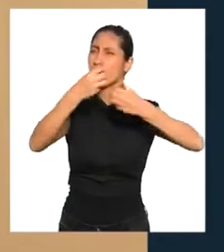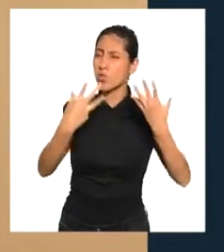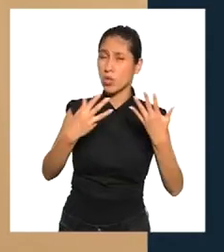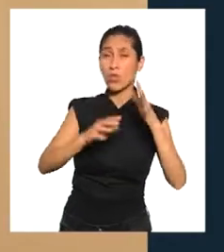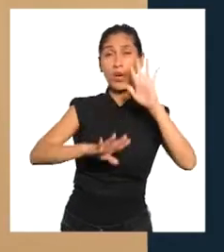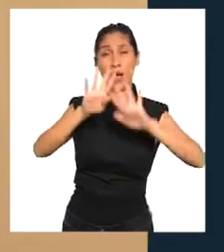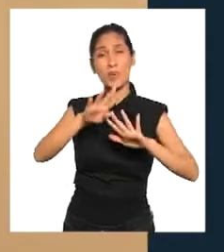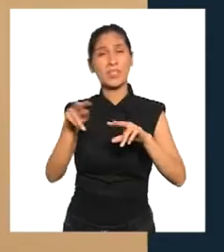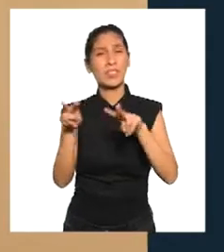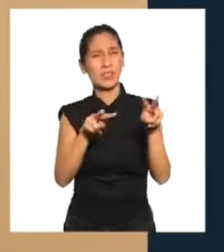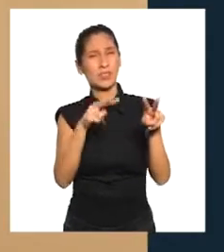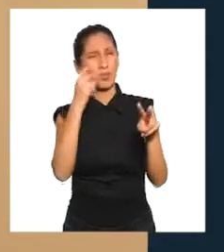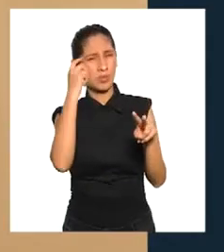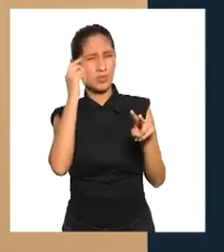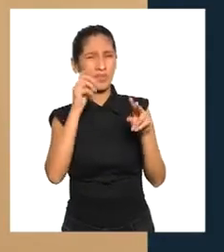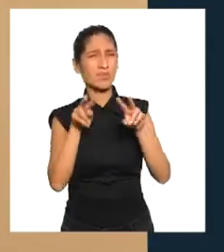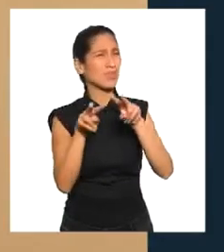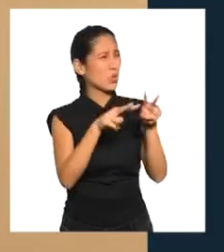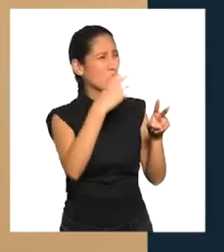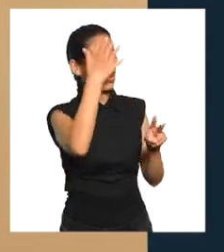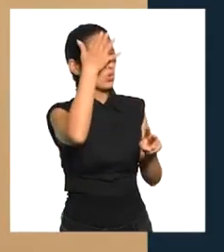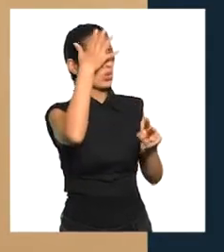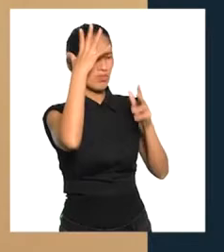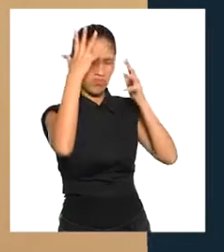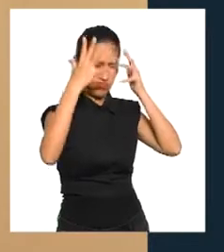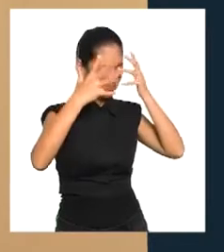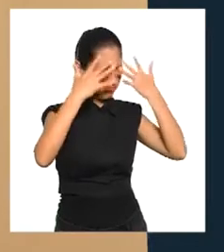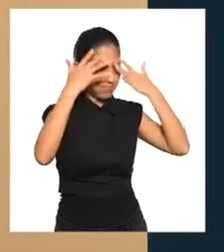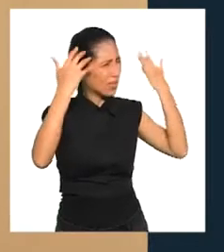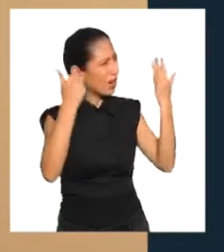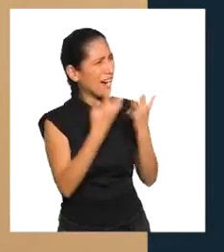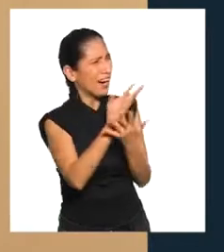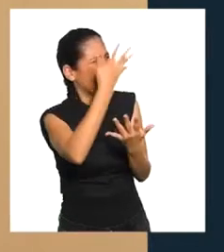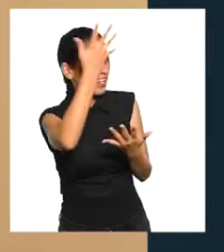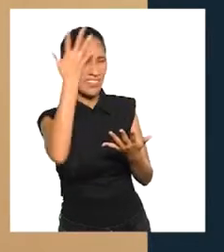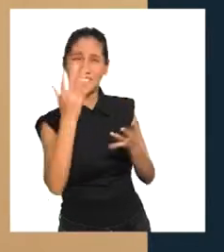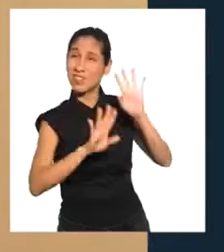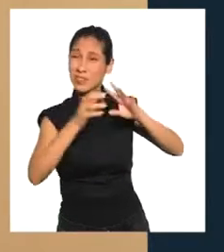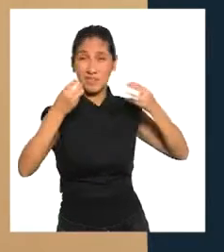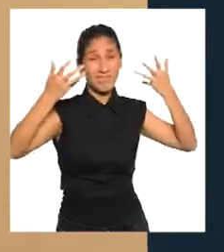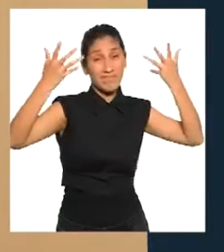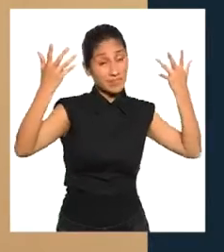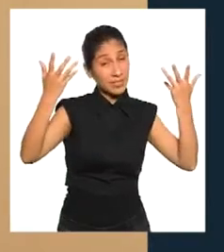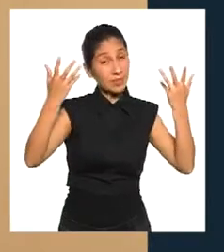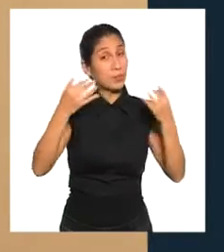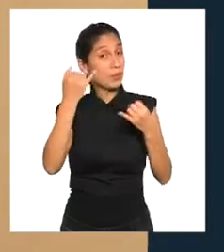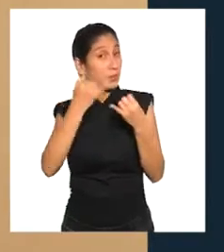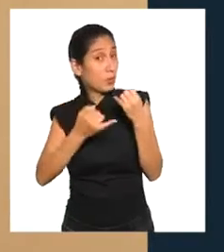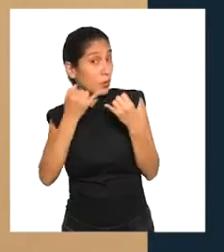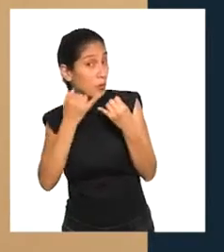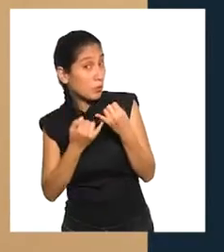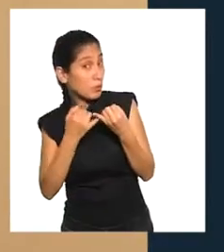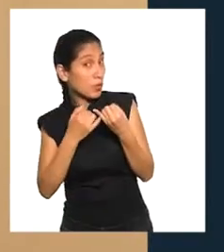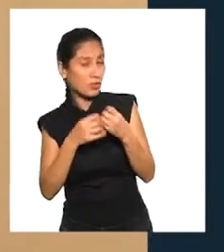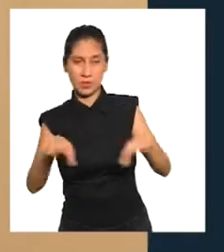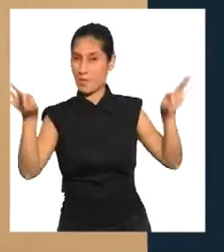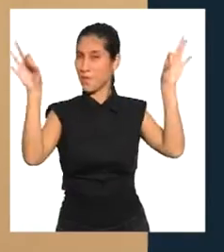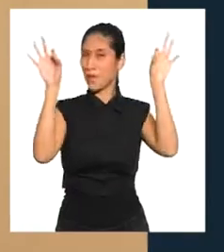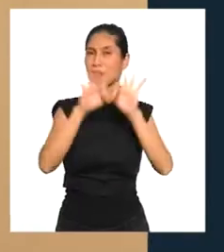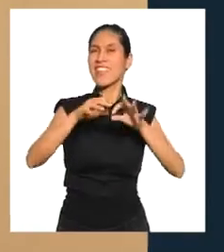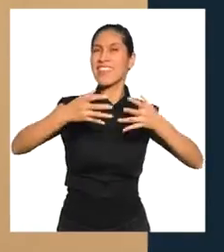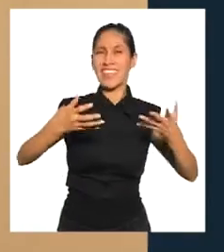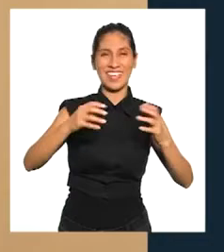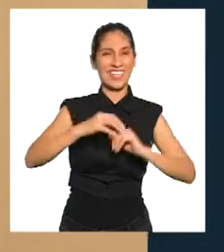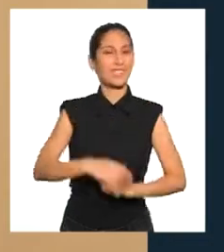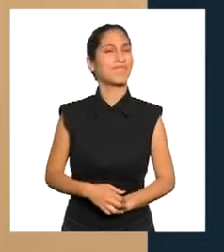más preocupación de la que deberíamos. Exageramos un poco. Por último, y creo que esto es muy